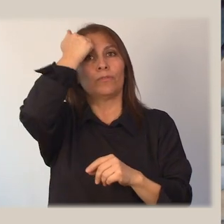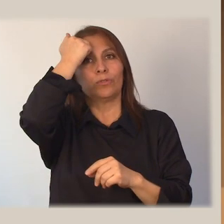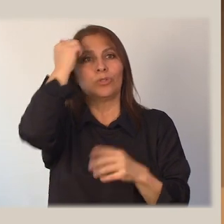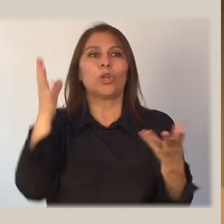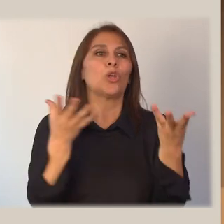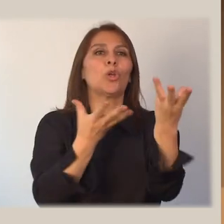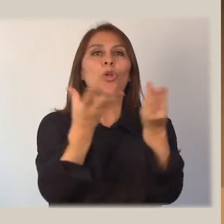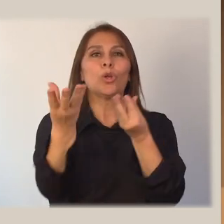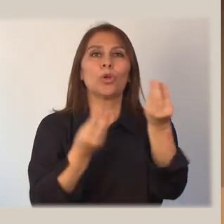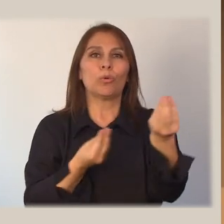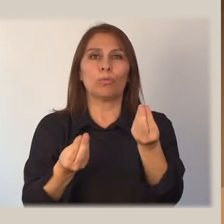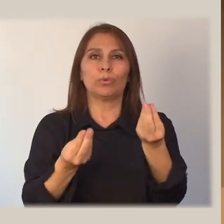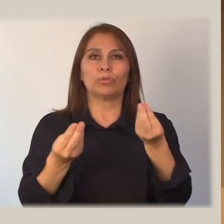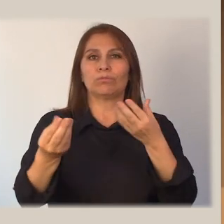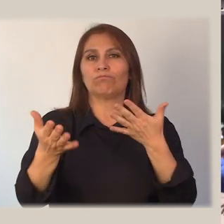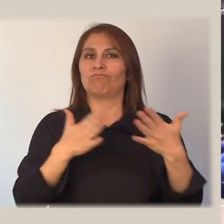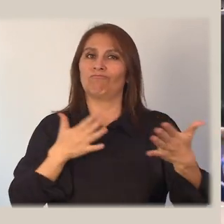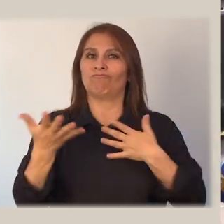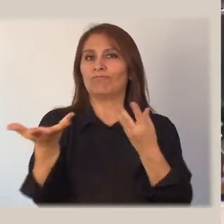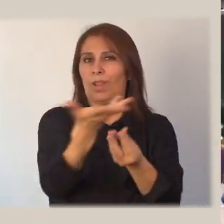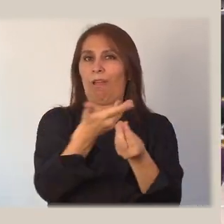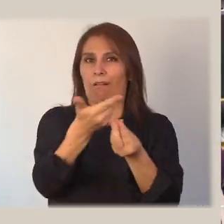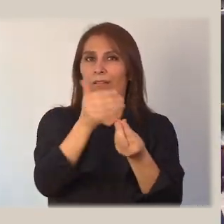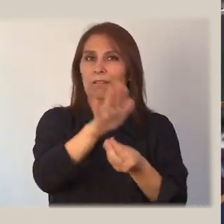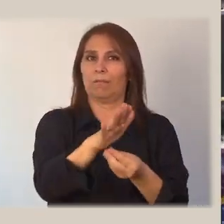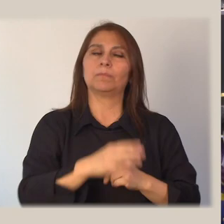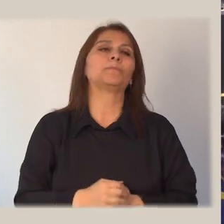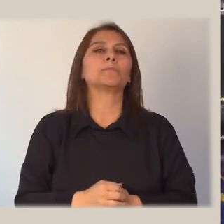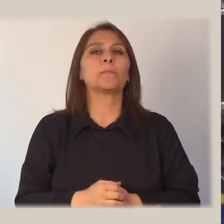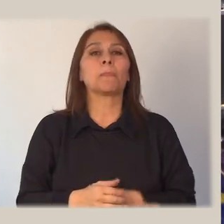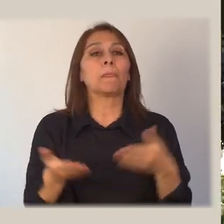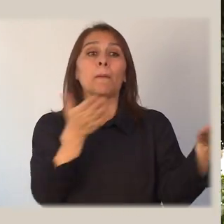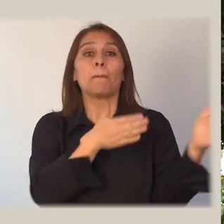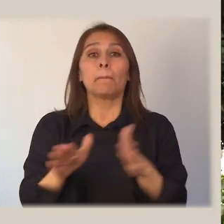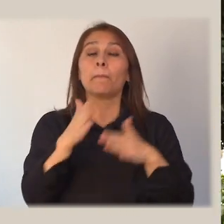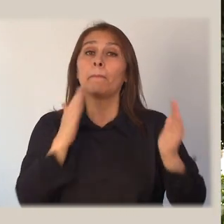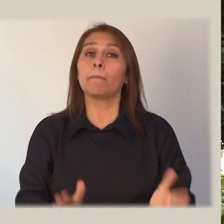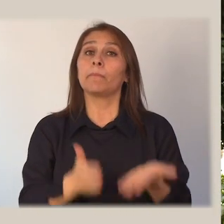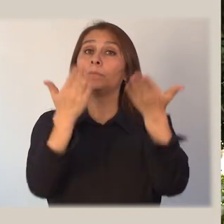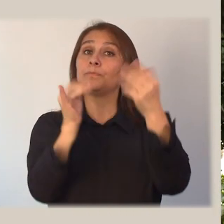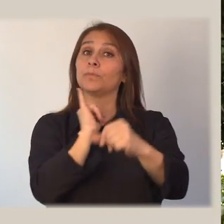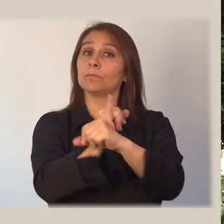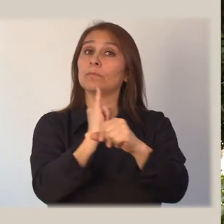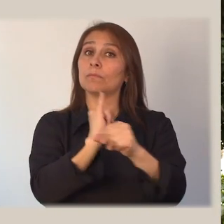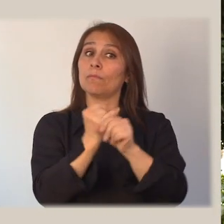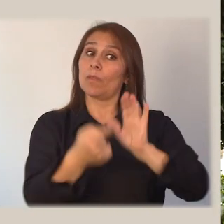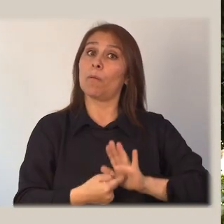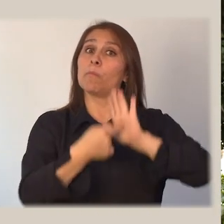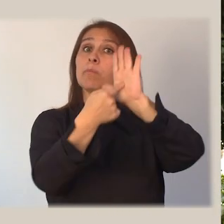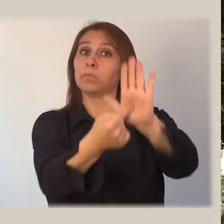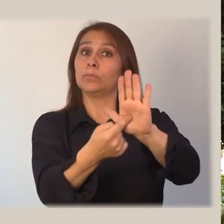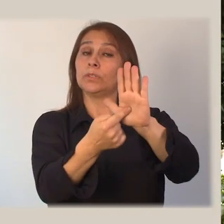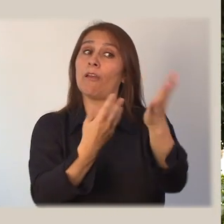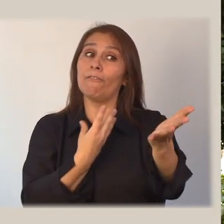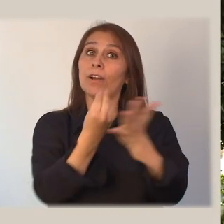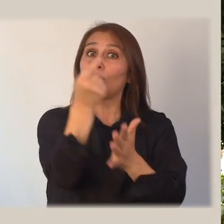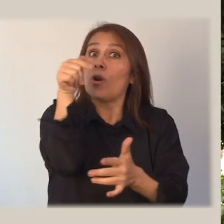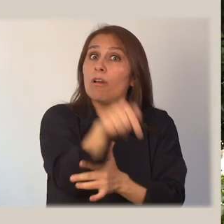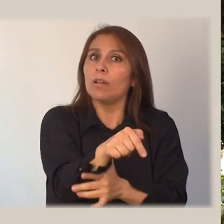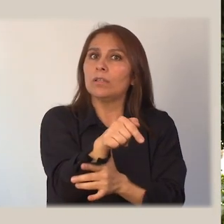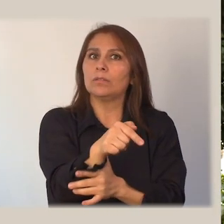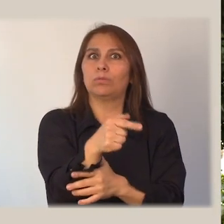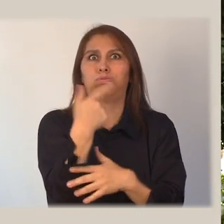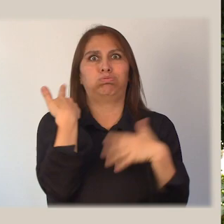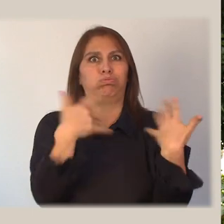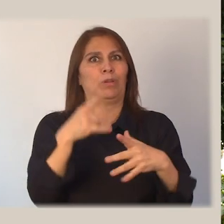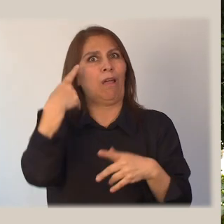los reconocimientos otorgados a maestros y grupos artísticos. Finalmente, el Plan de Mejoramiento Institucional expresa algunos